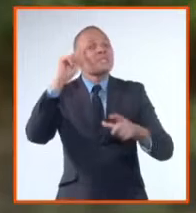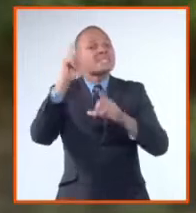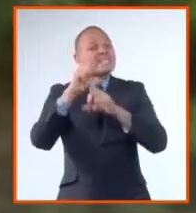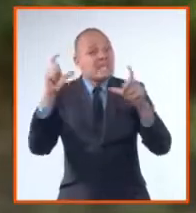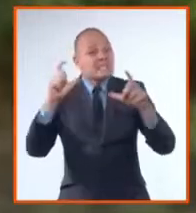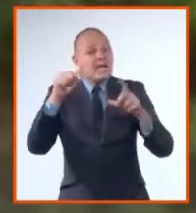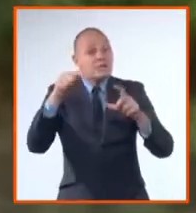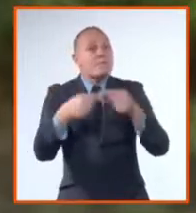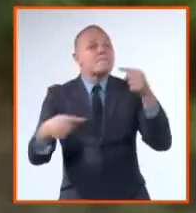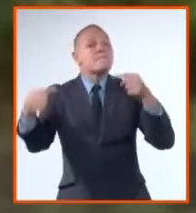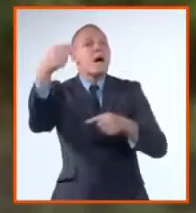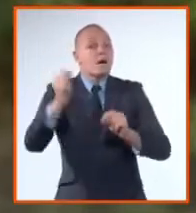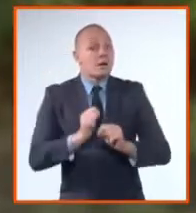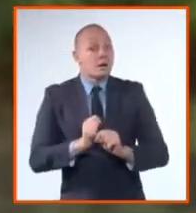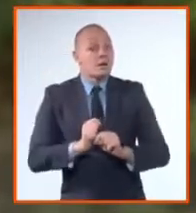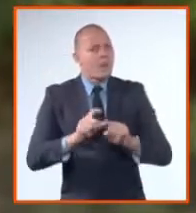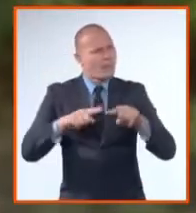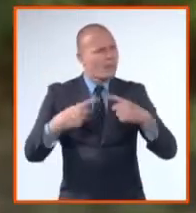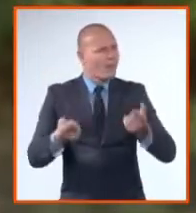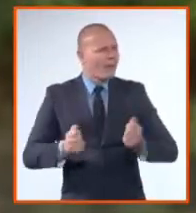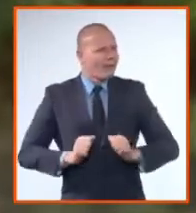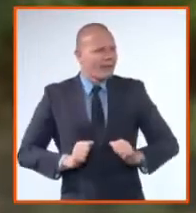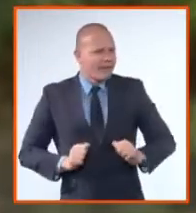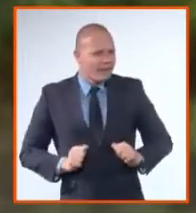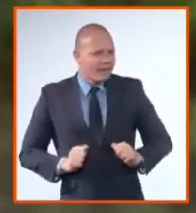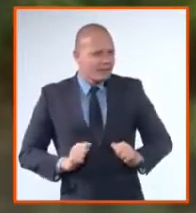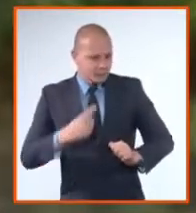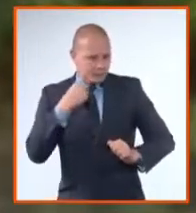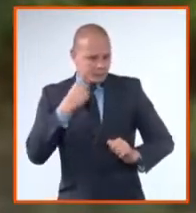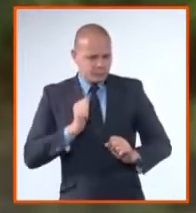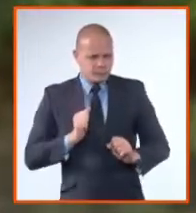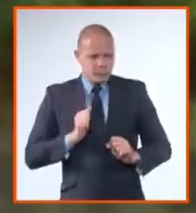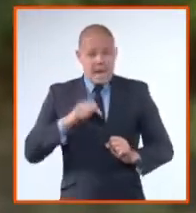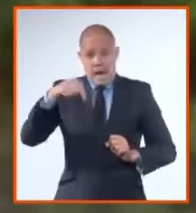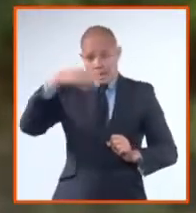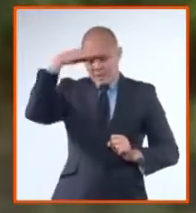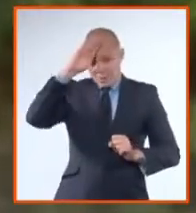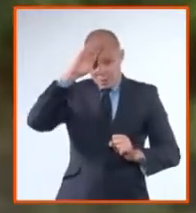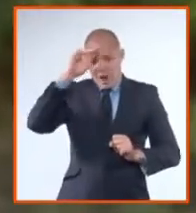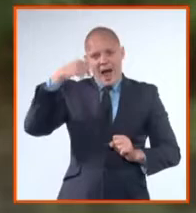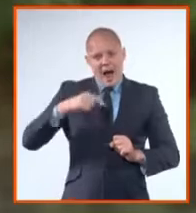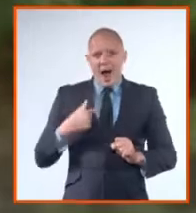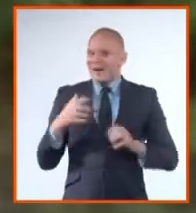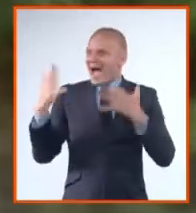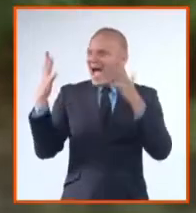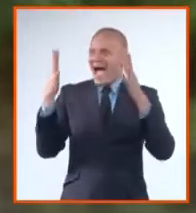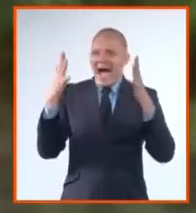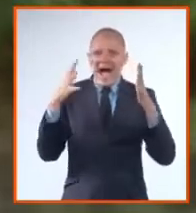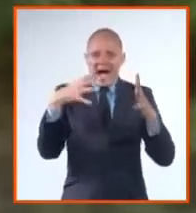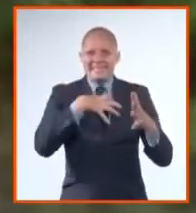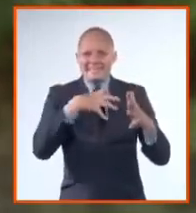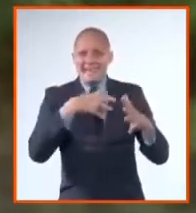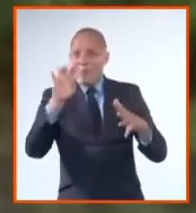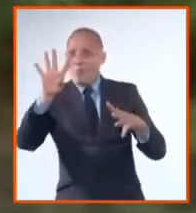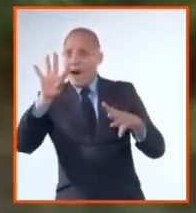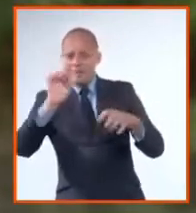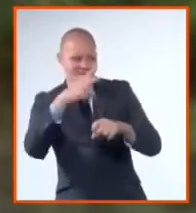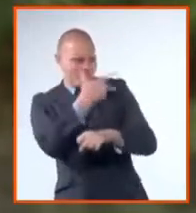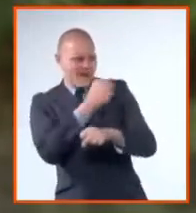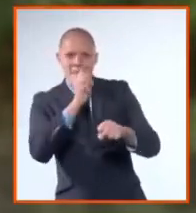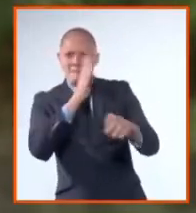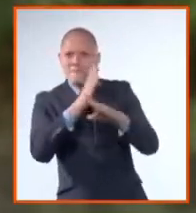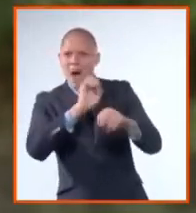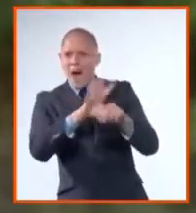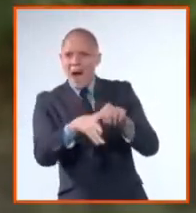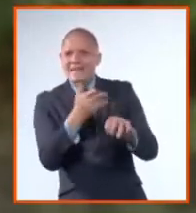si tenemos vacunas, hoy, vacunas en plural, es gracias al desarrollo en las ciencias básicas. Y